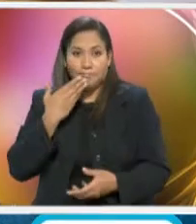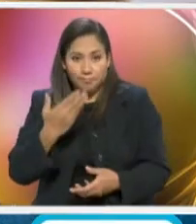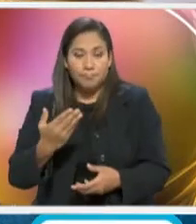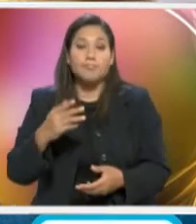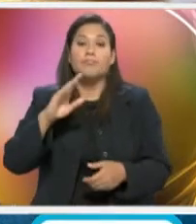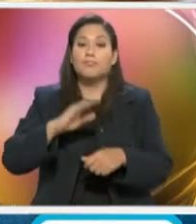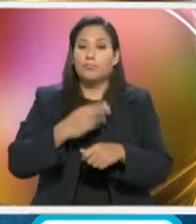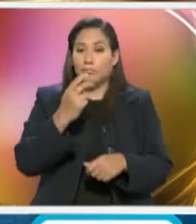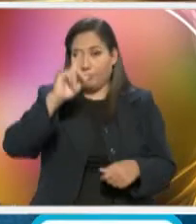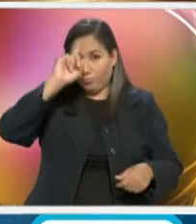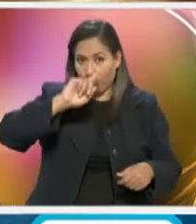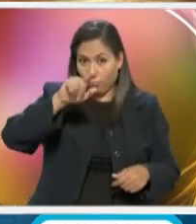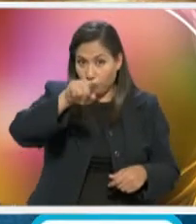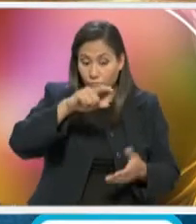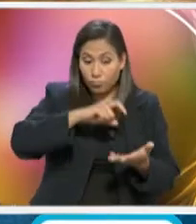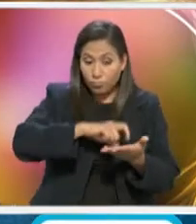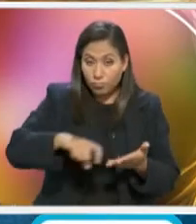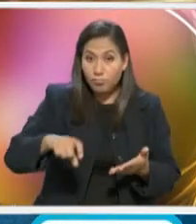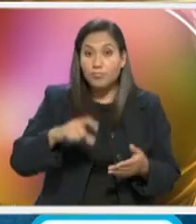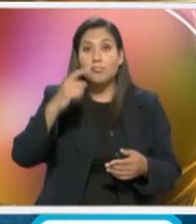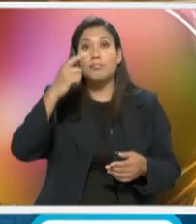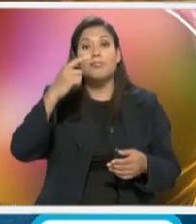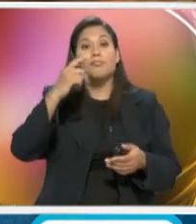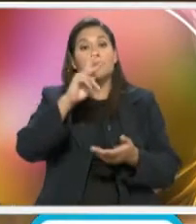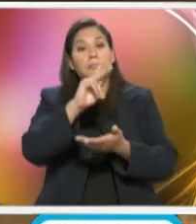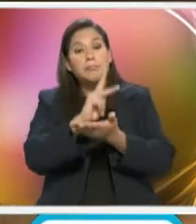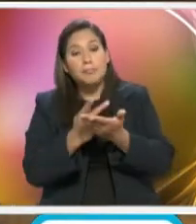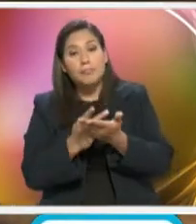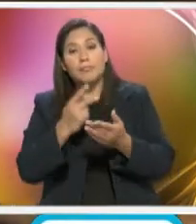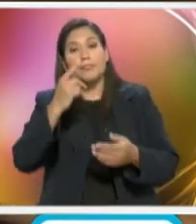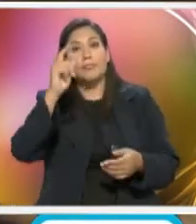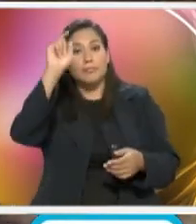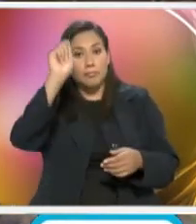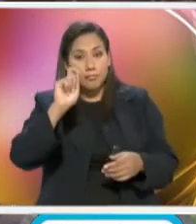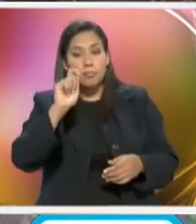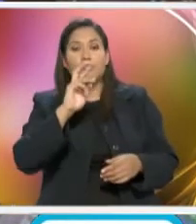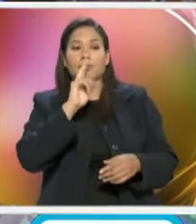se recomienda que si tú vas a comprar un plan de retiro, pues lo compres en UDIs,